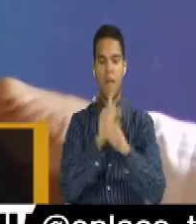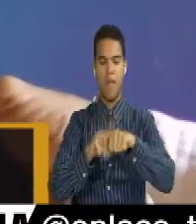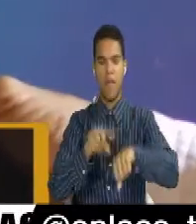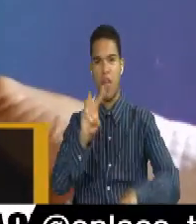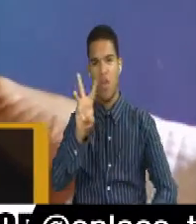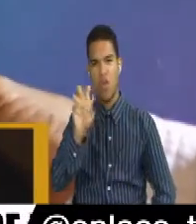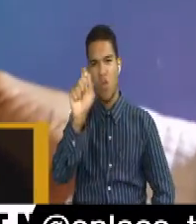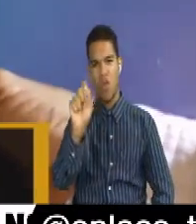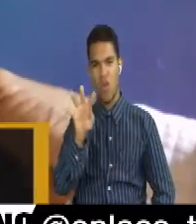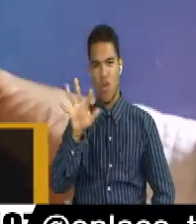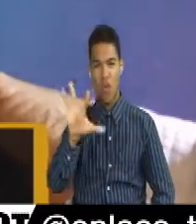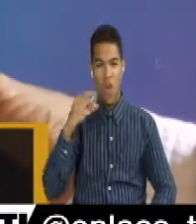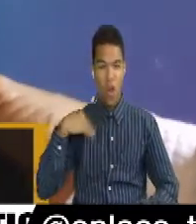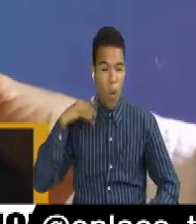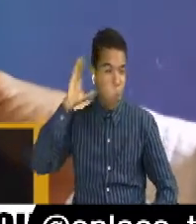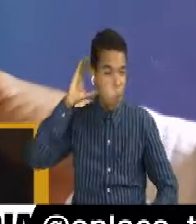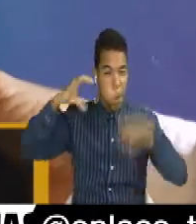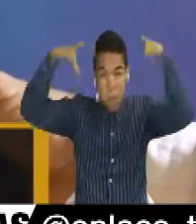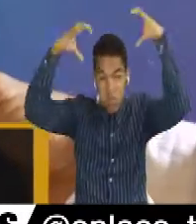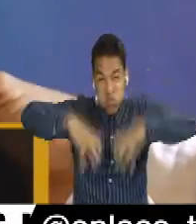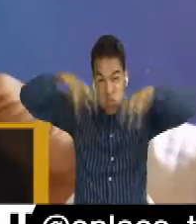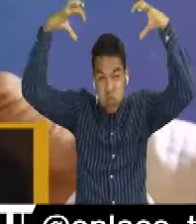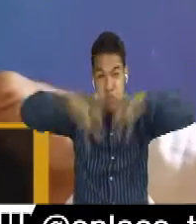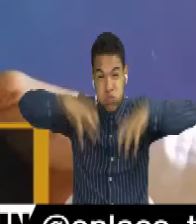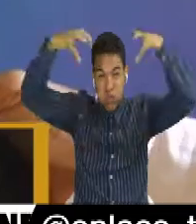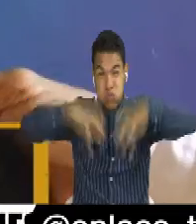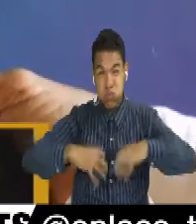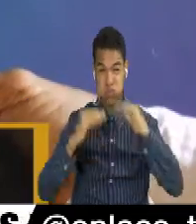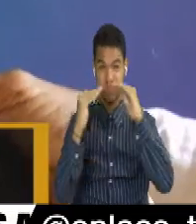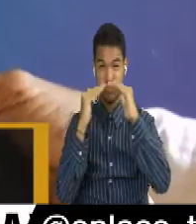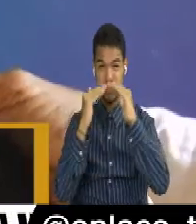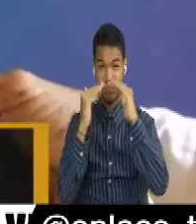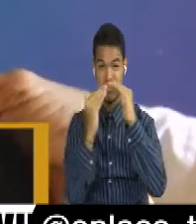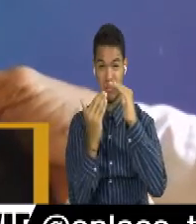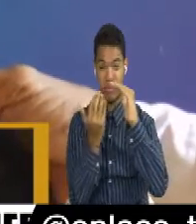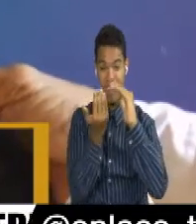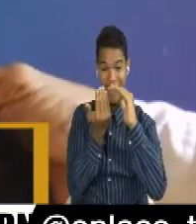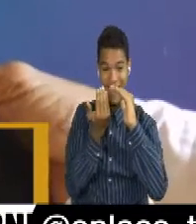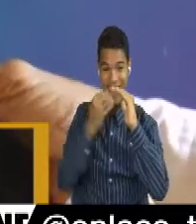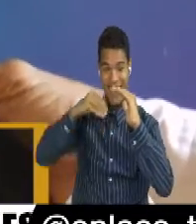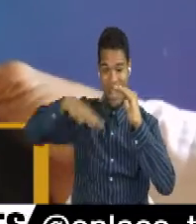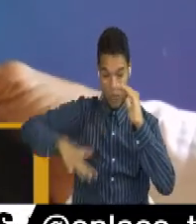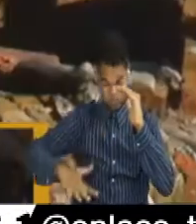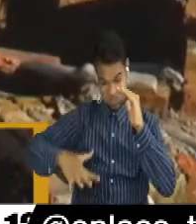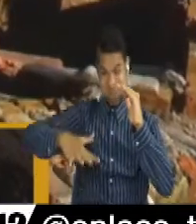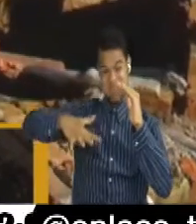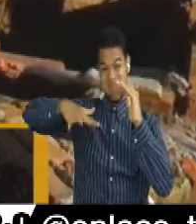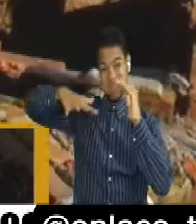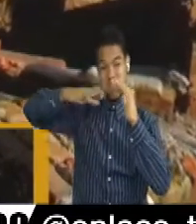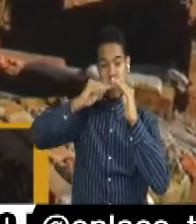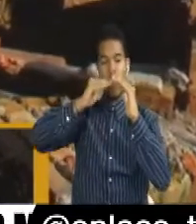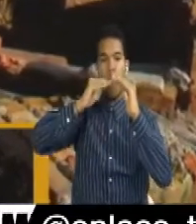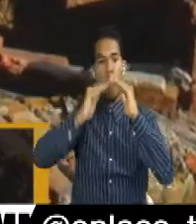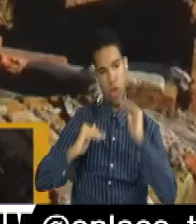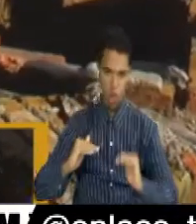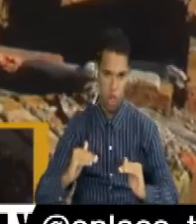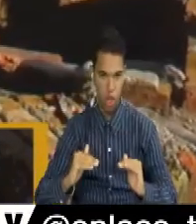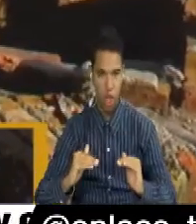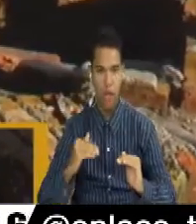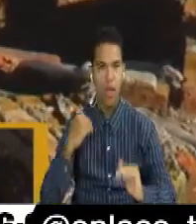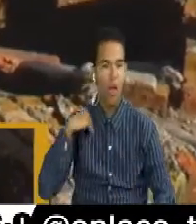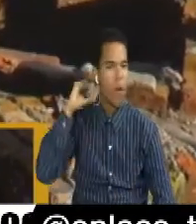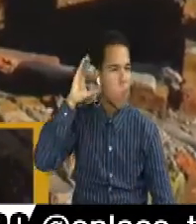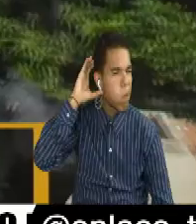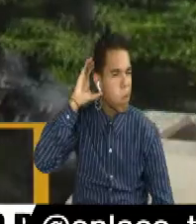en medio del aguacero, se derrumbó toda la parte de atrás de la casa. Y mediante estos días que ha estado